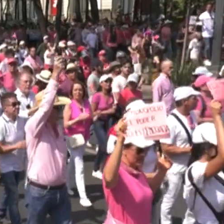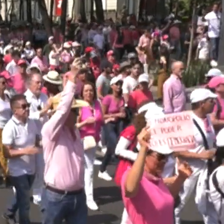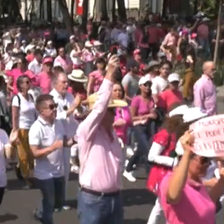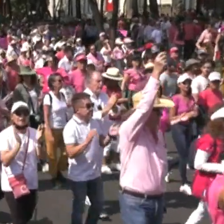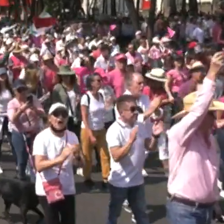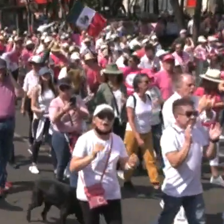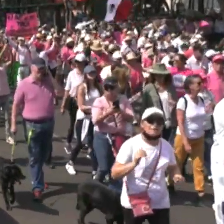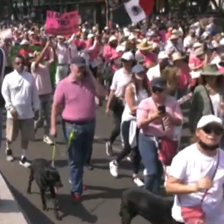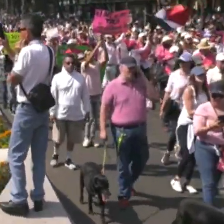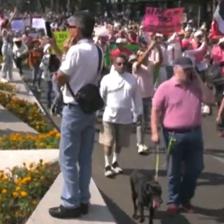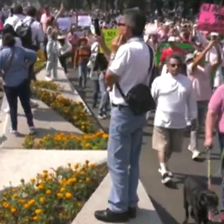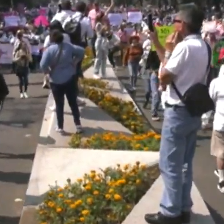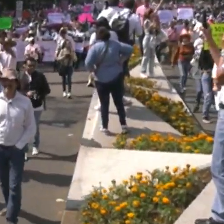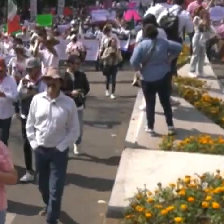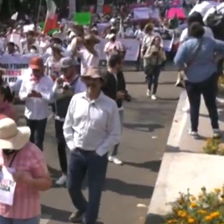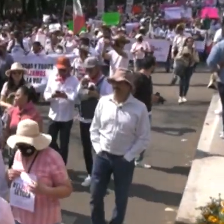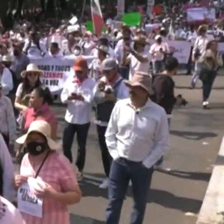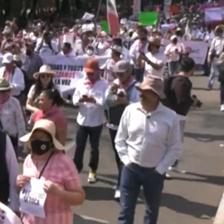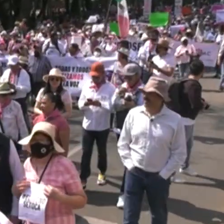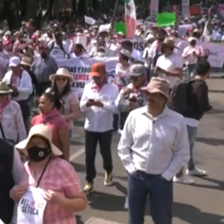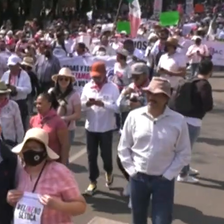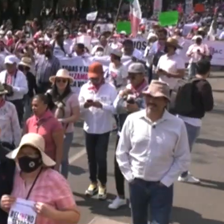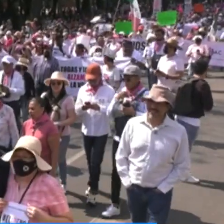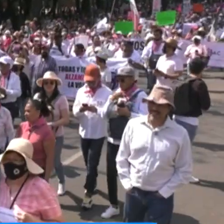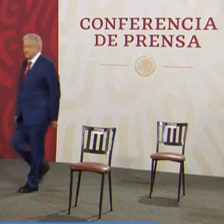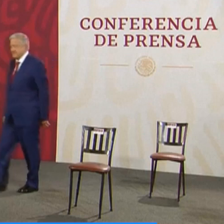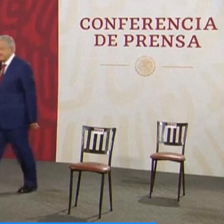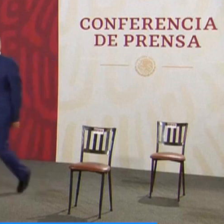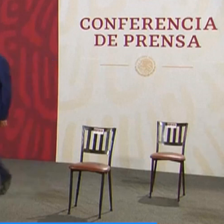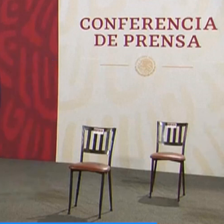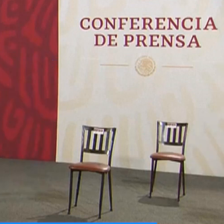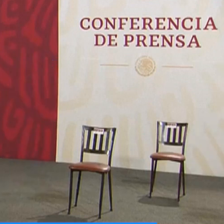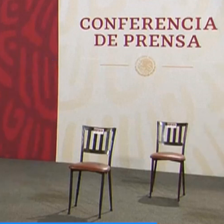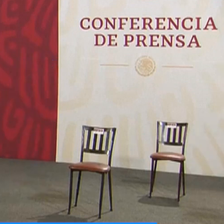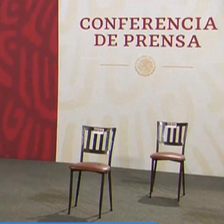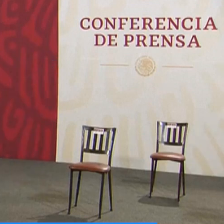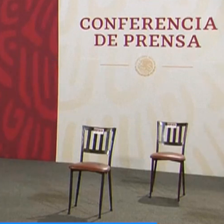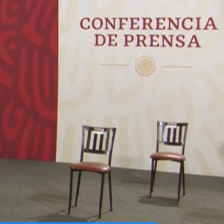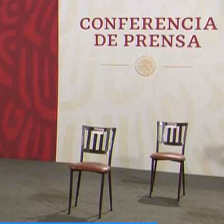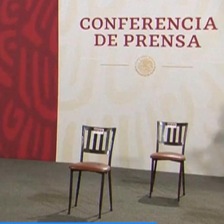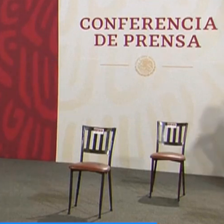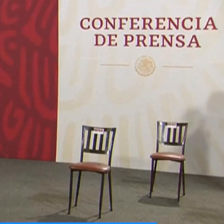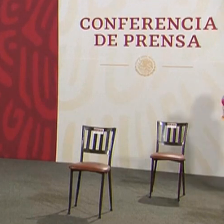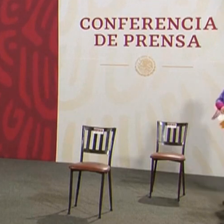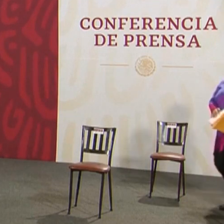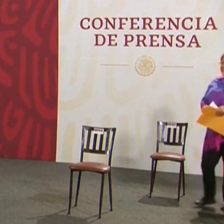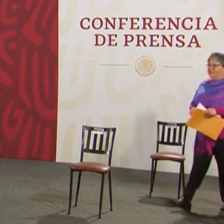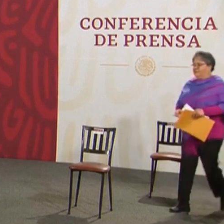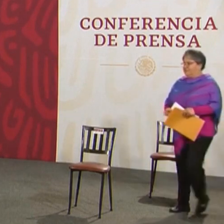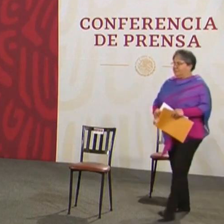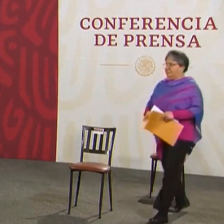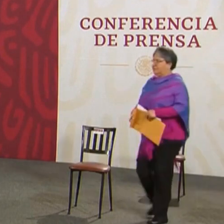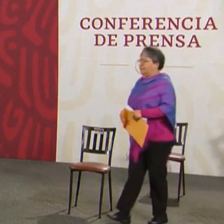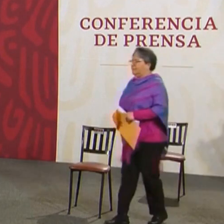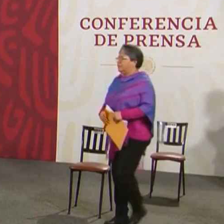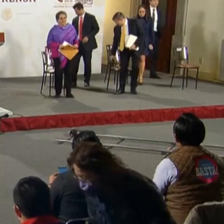Mientras cientos de miles de mexicanos se manifestaban en las calles de México, su presidente, Andrés Manuel López Obrador,